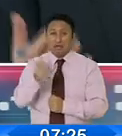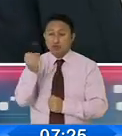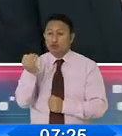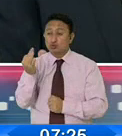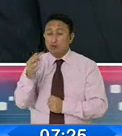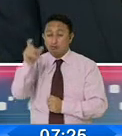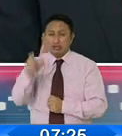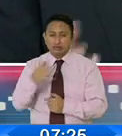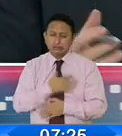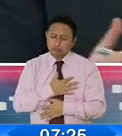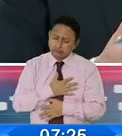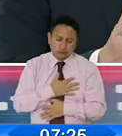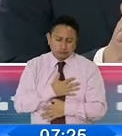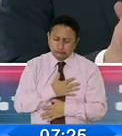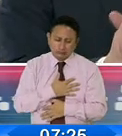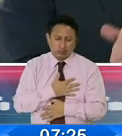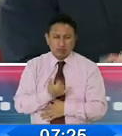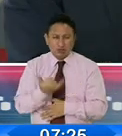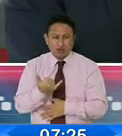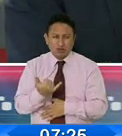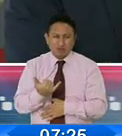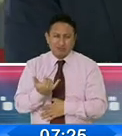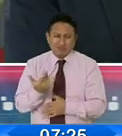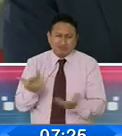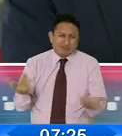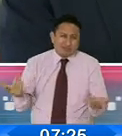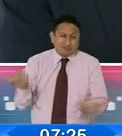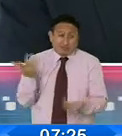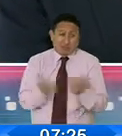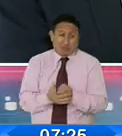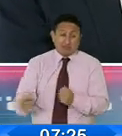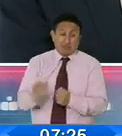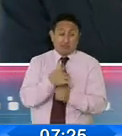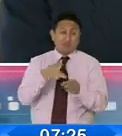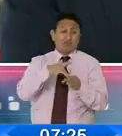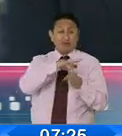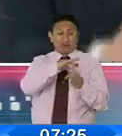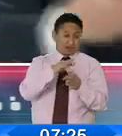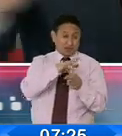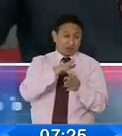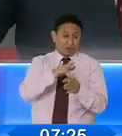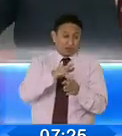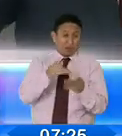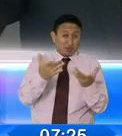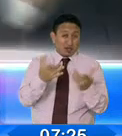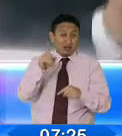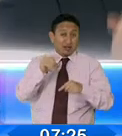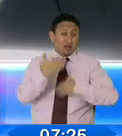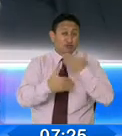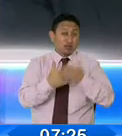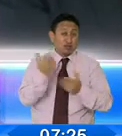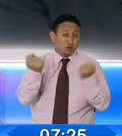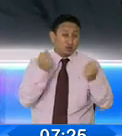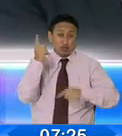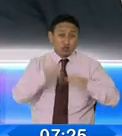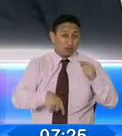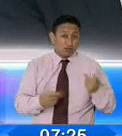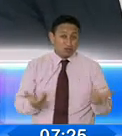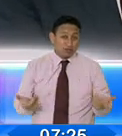ciudadana, más aún en esta época. ¿Eso no será un foco de aglomeración que se tornará incontrolable en un momento dado?